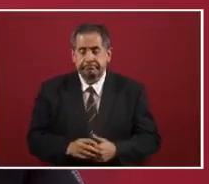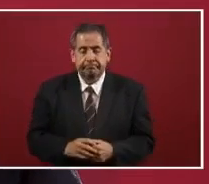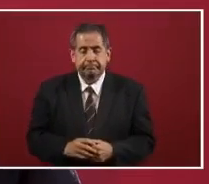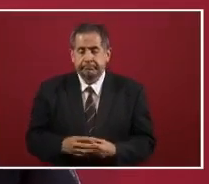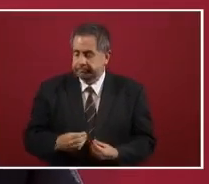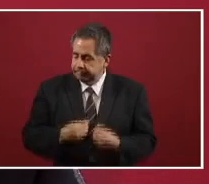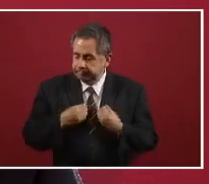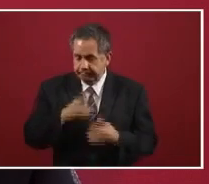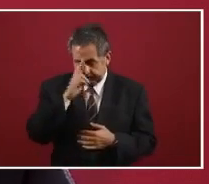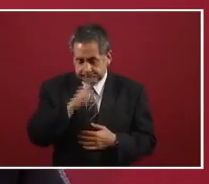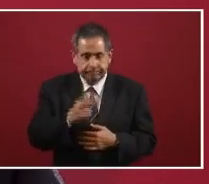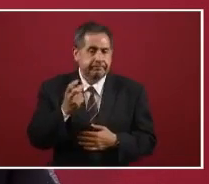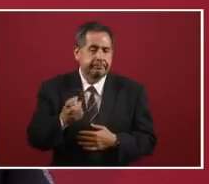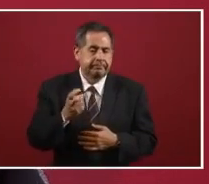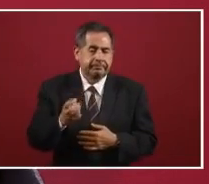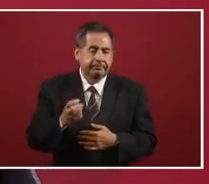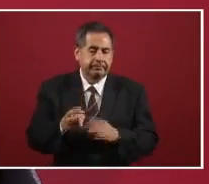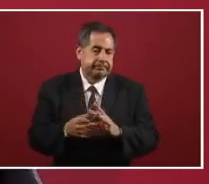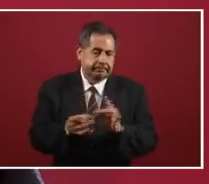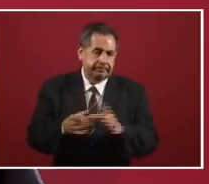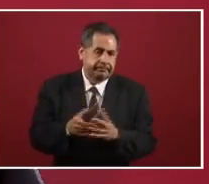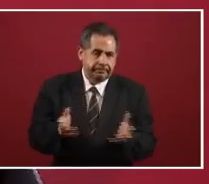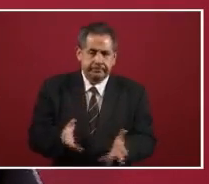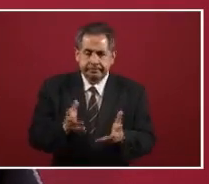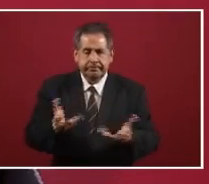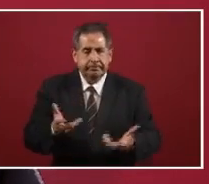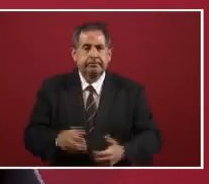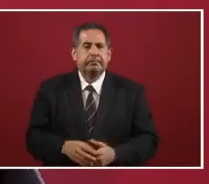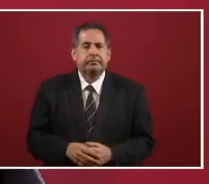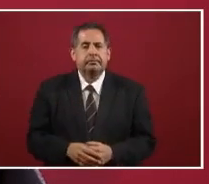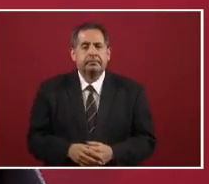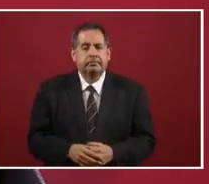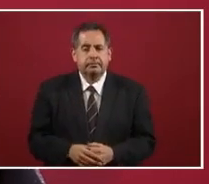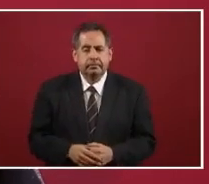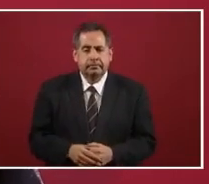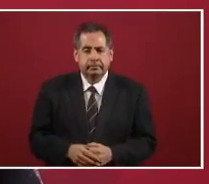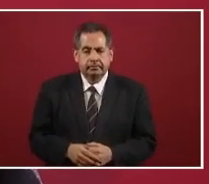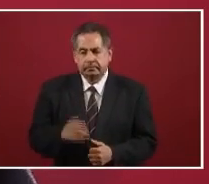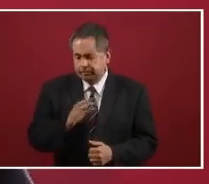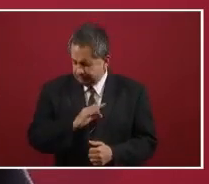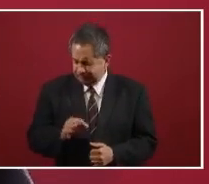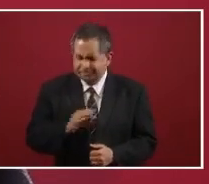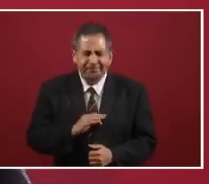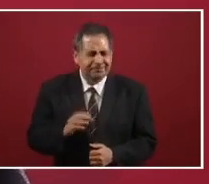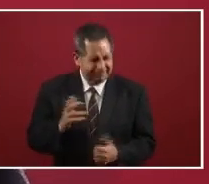Eso es lo que se está haciendo. Y se puede